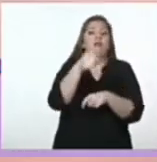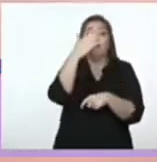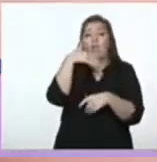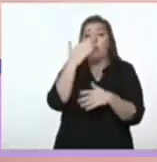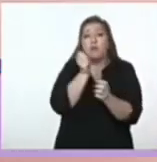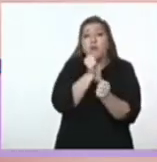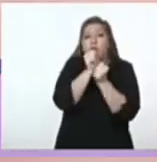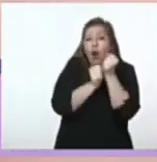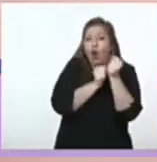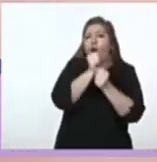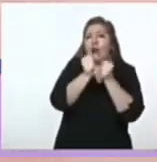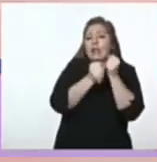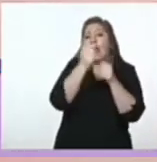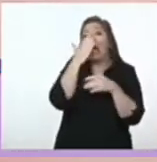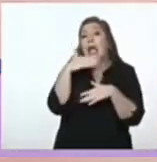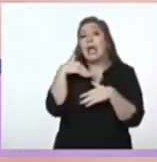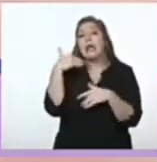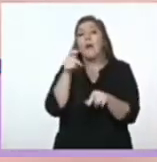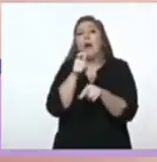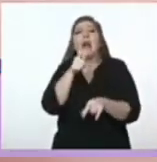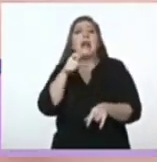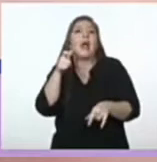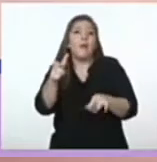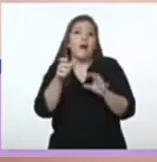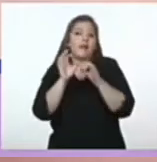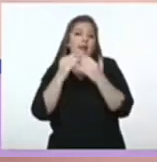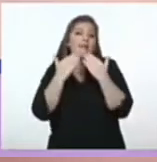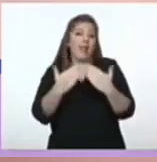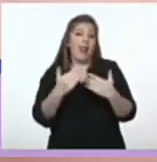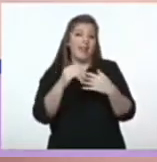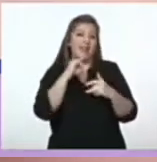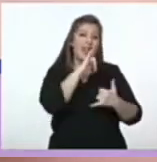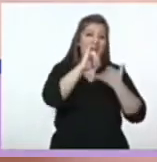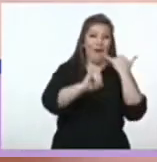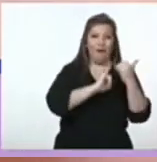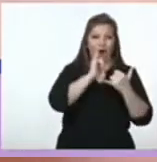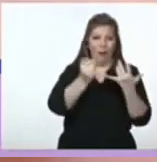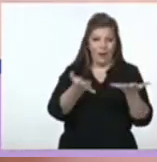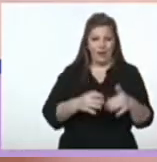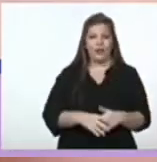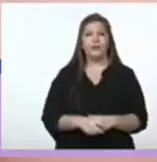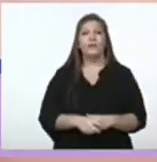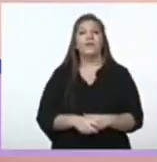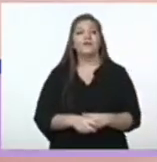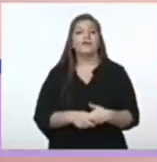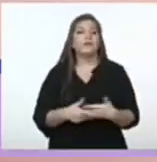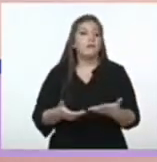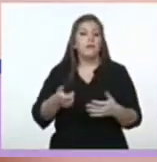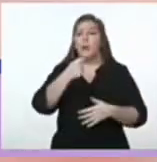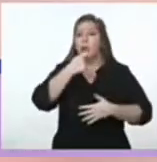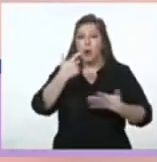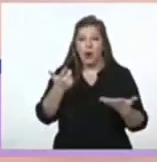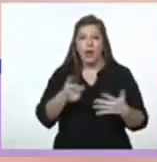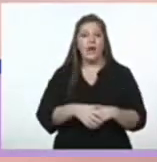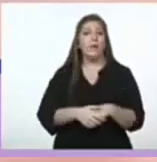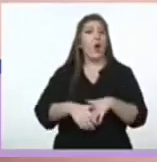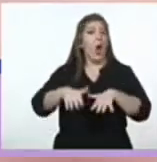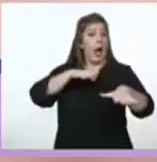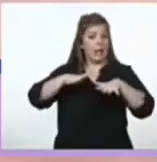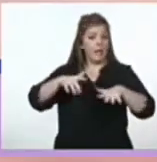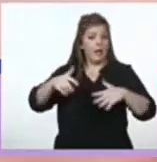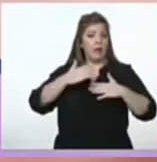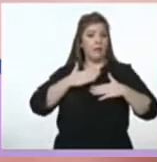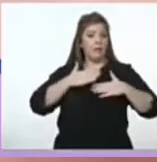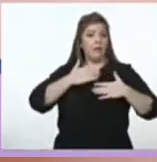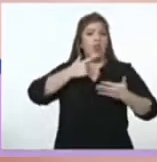¿no? En relación justamente con eso, con esa información que recibió. Desde actividades voluntarias, ¿no?